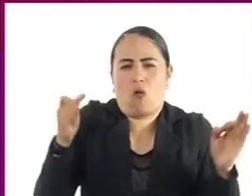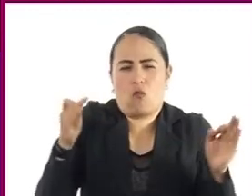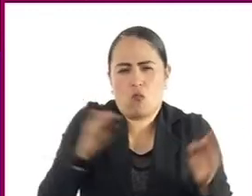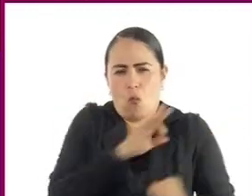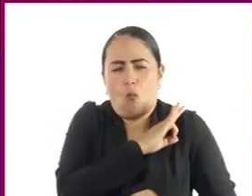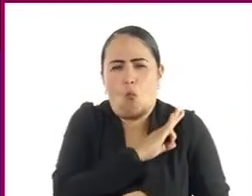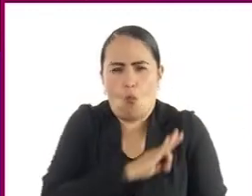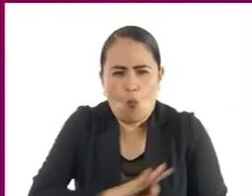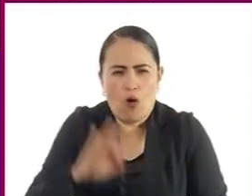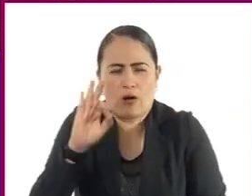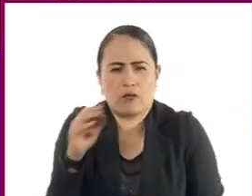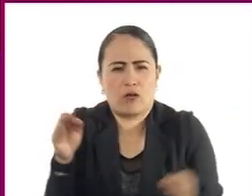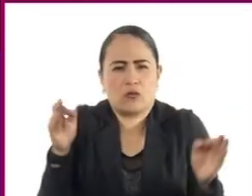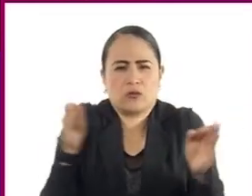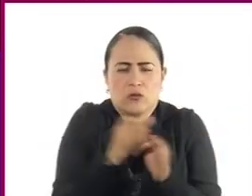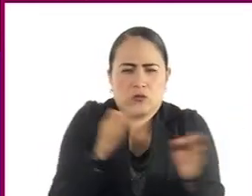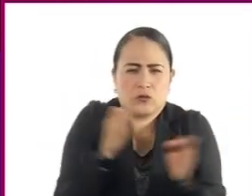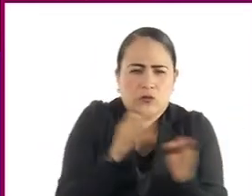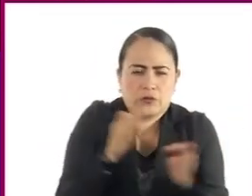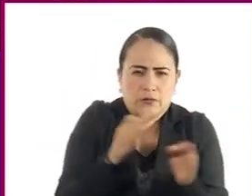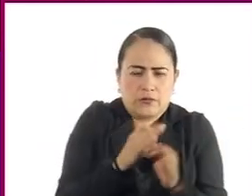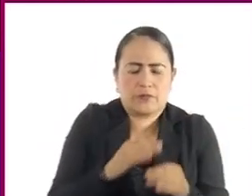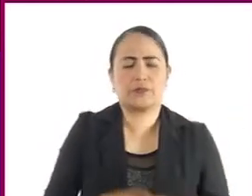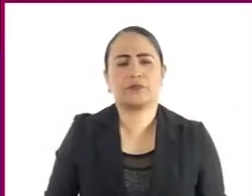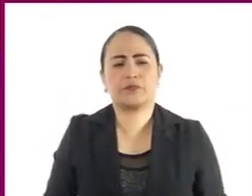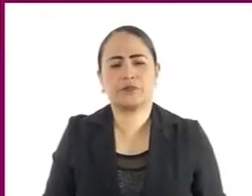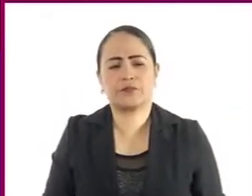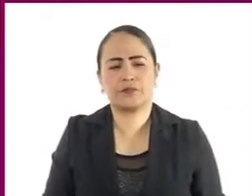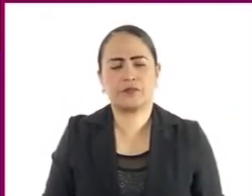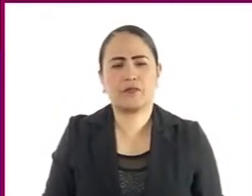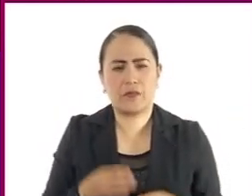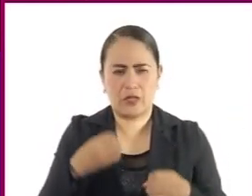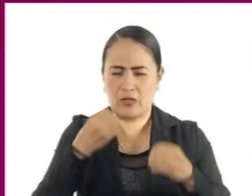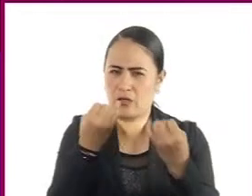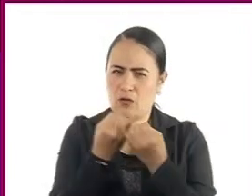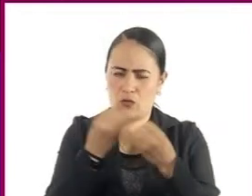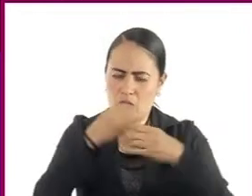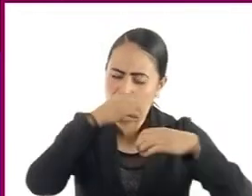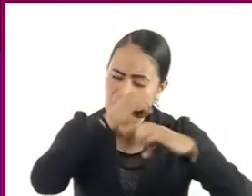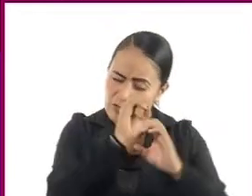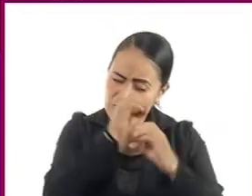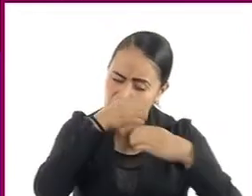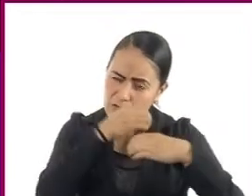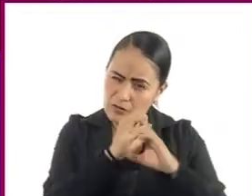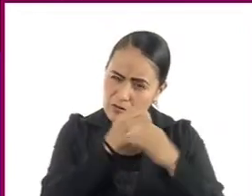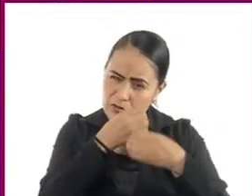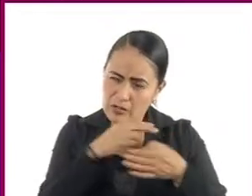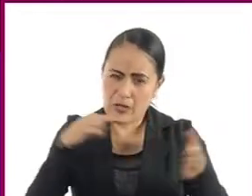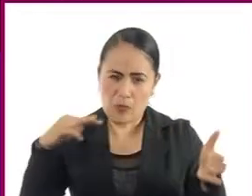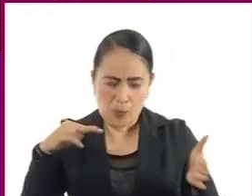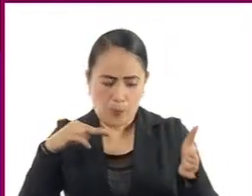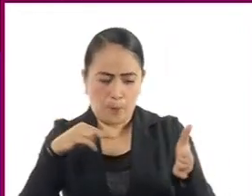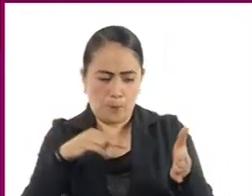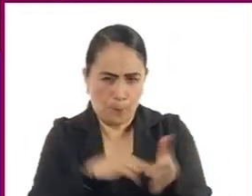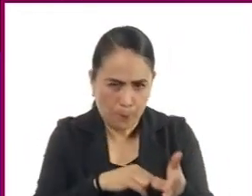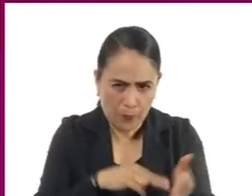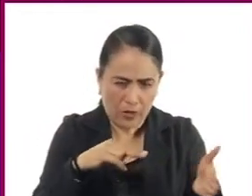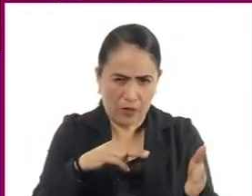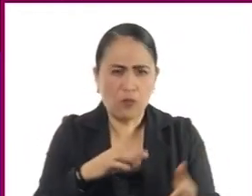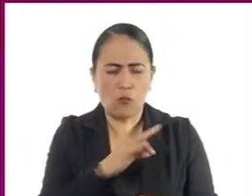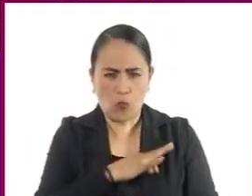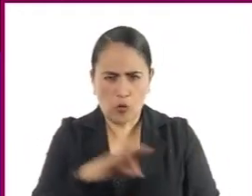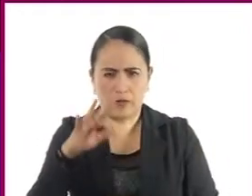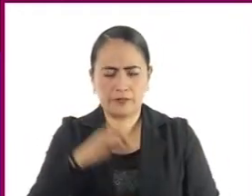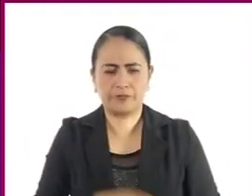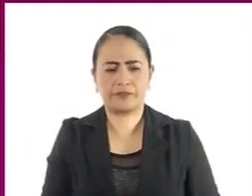lo que son los colisionadores de hadrones, en lo que es microscopios, imanes conductores de resonancias magnéticas, que